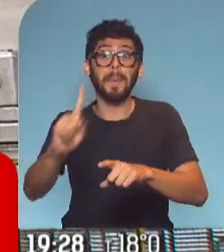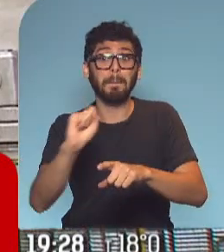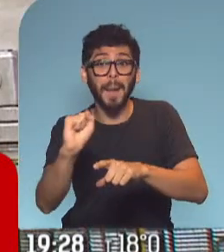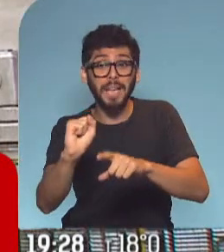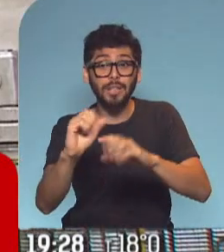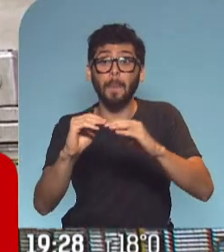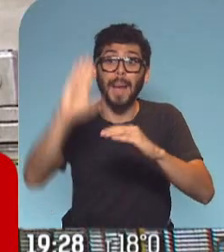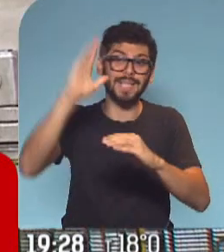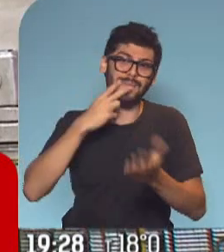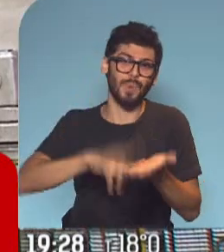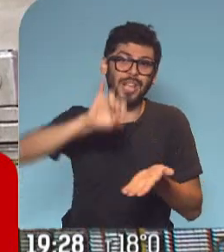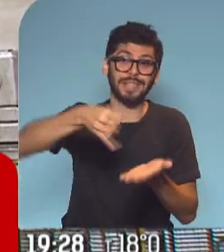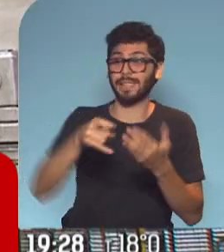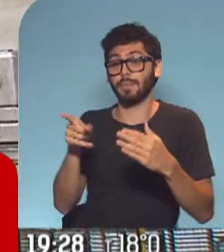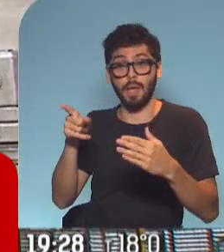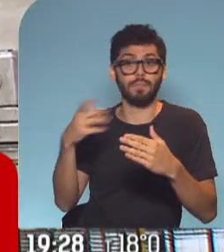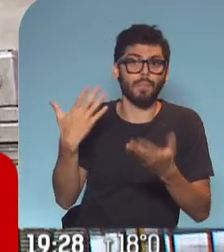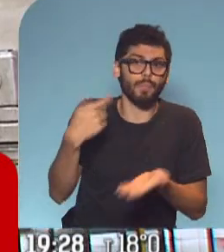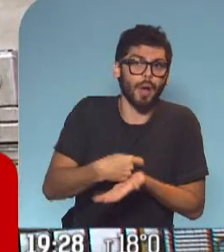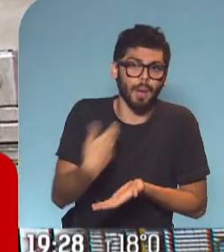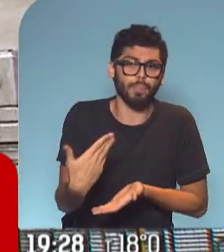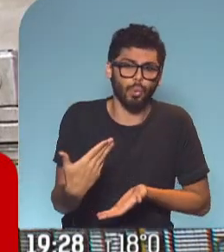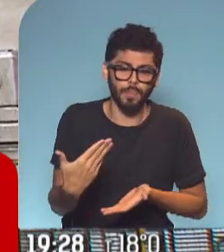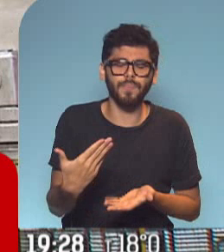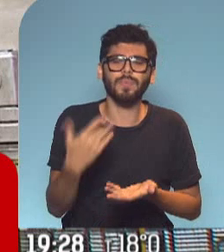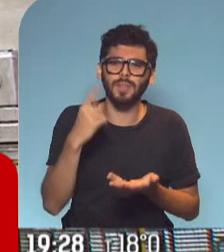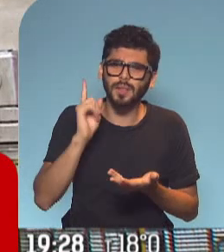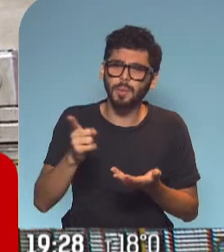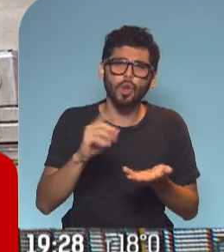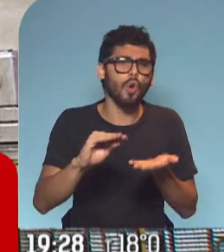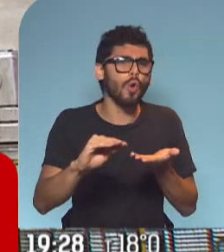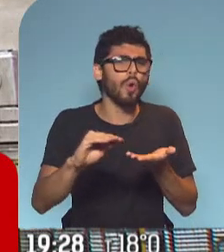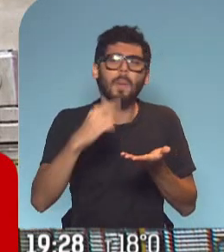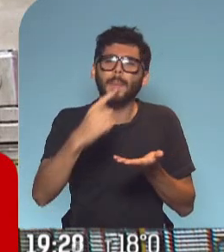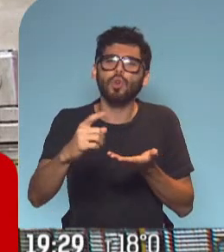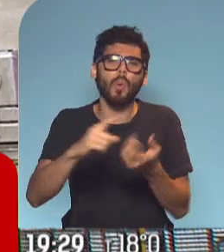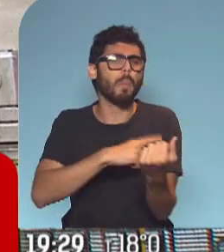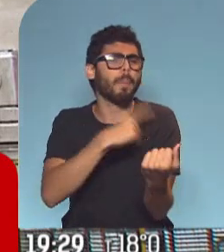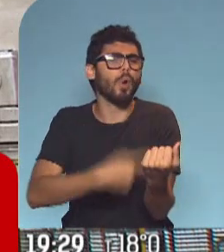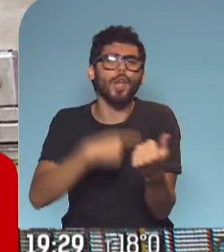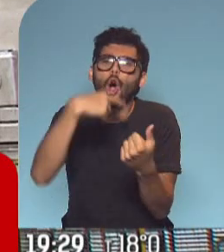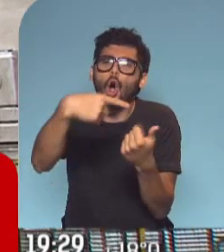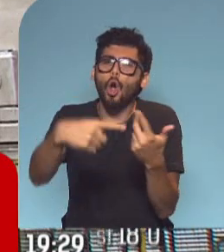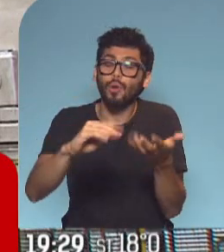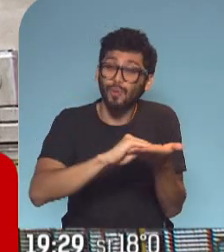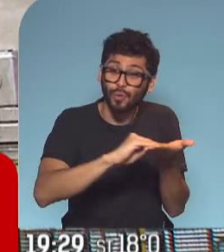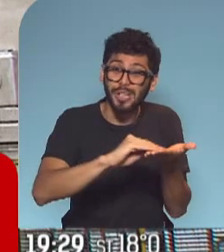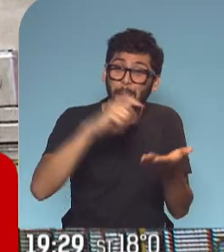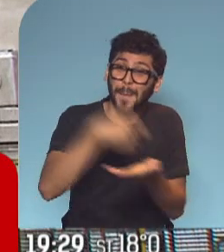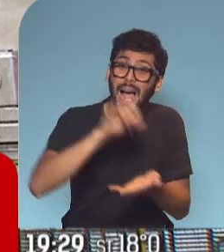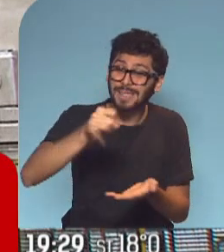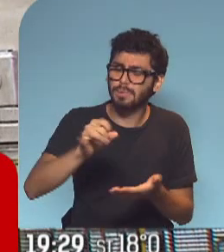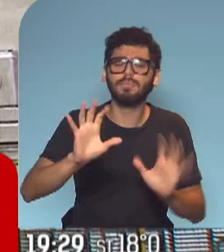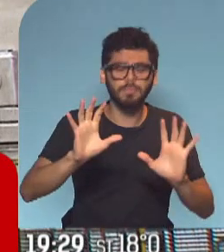tener en cuenta esto los integrantes son los funcionarios de los otros padres todos tributan impuesto a las ganancias verdad todas las personas que